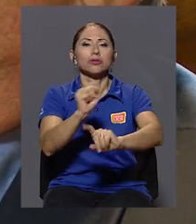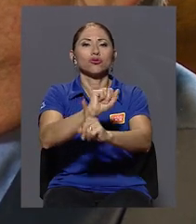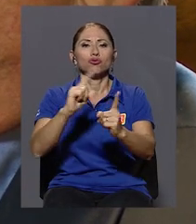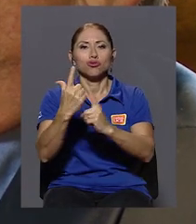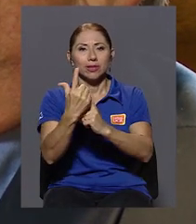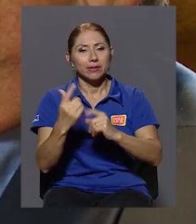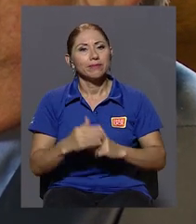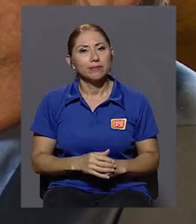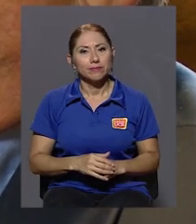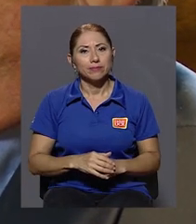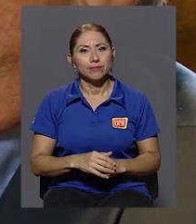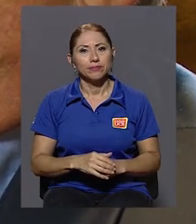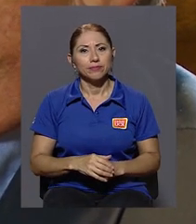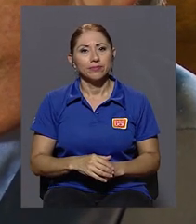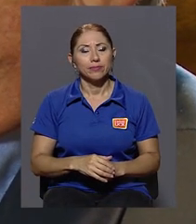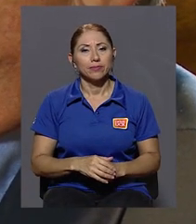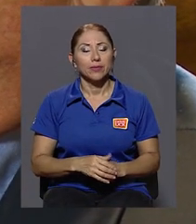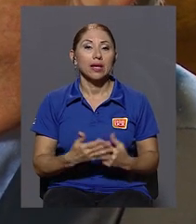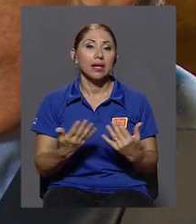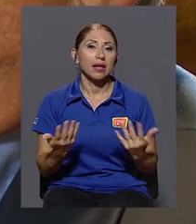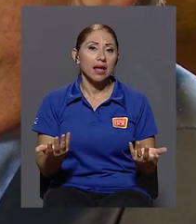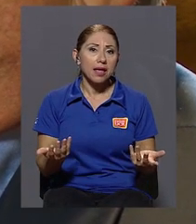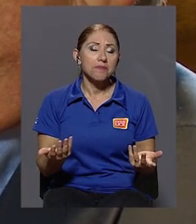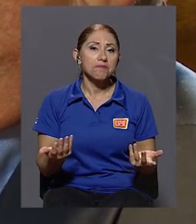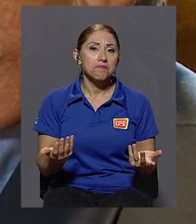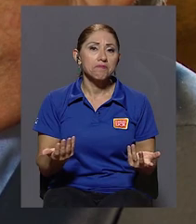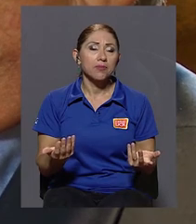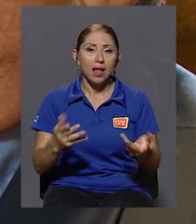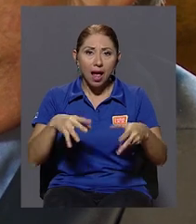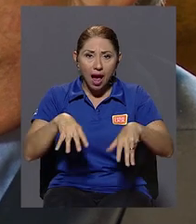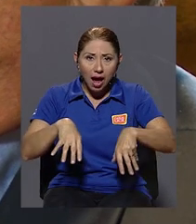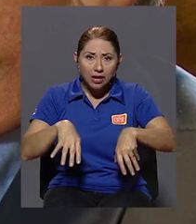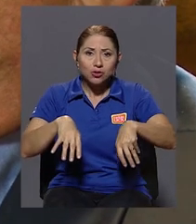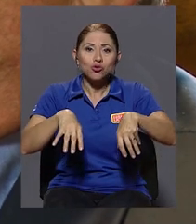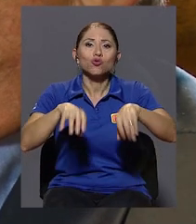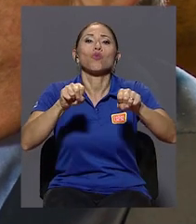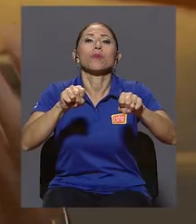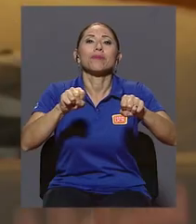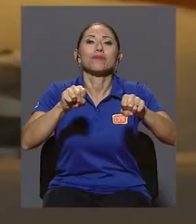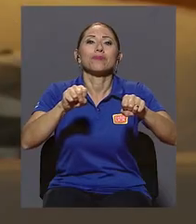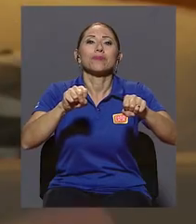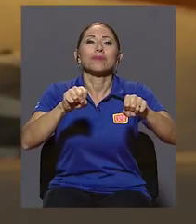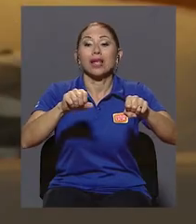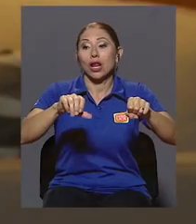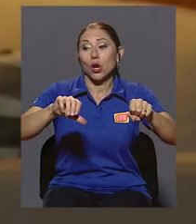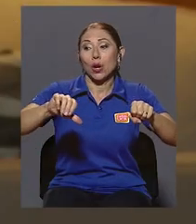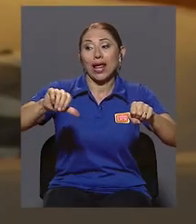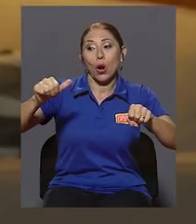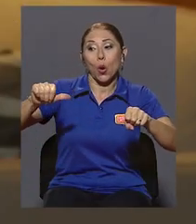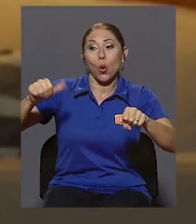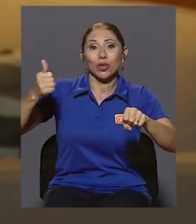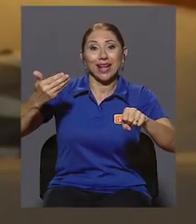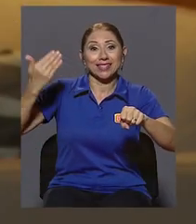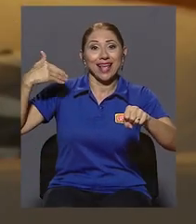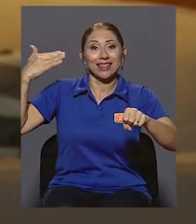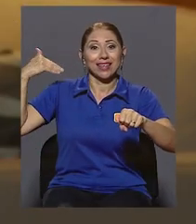social que efectivamente asume lo que las otras